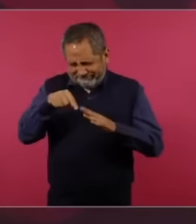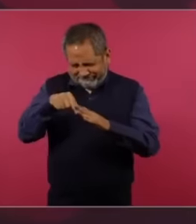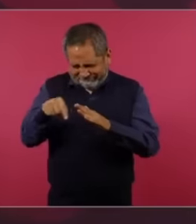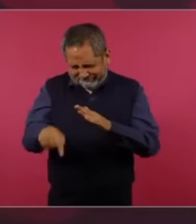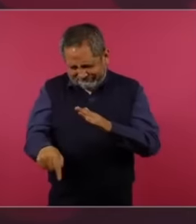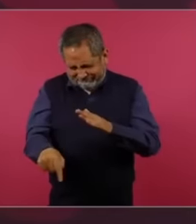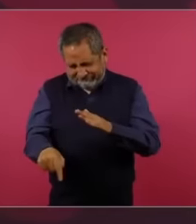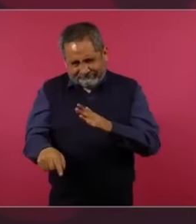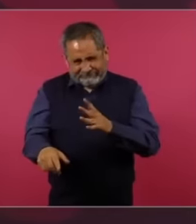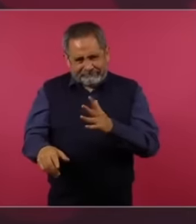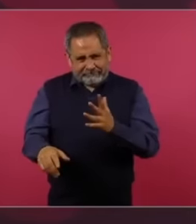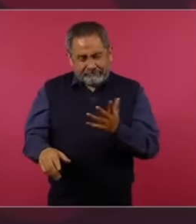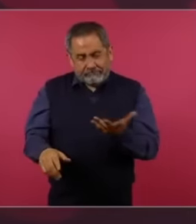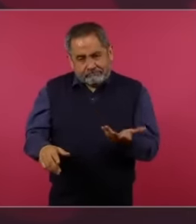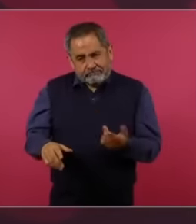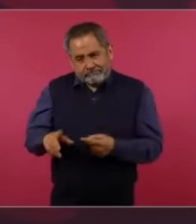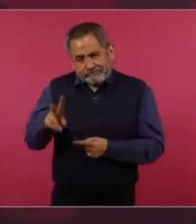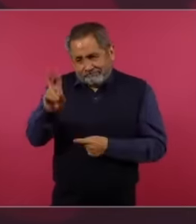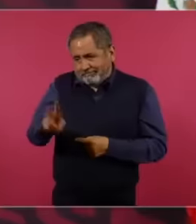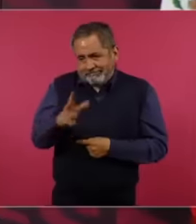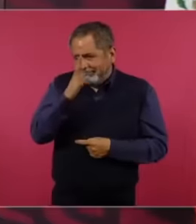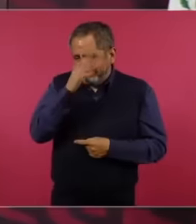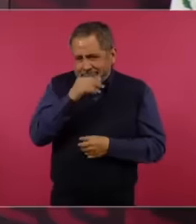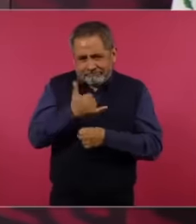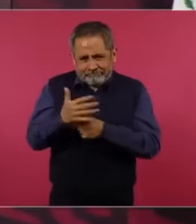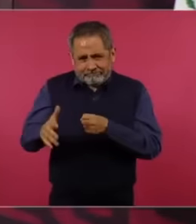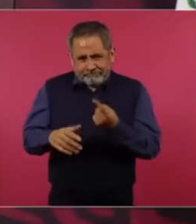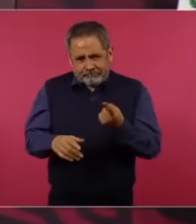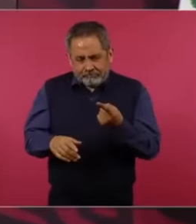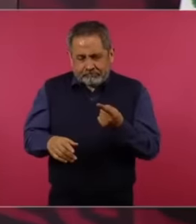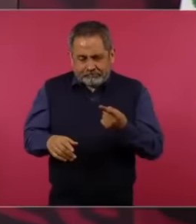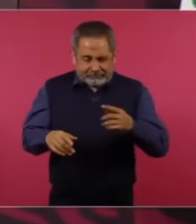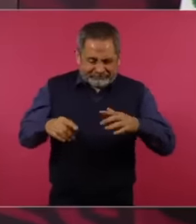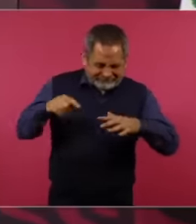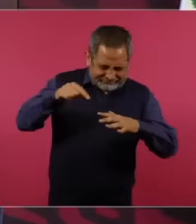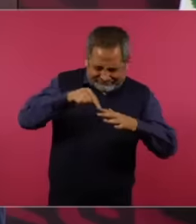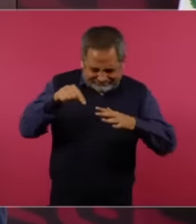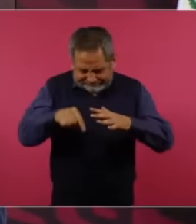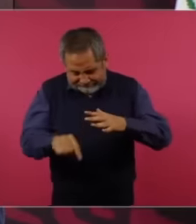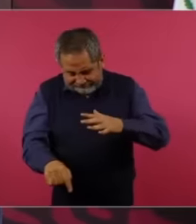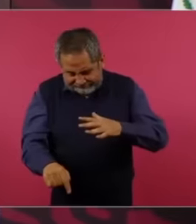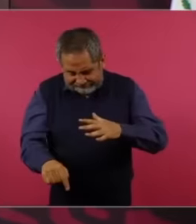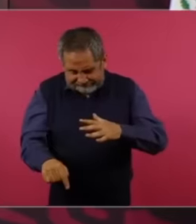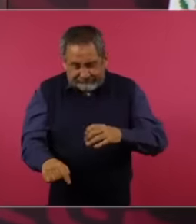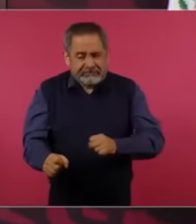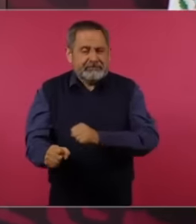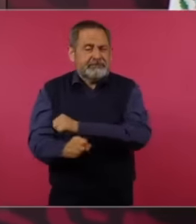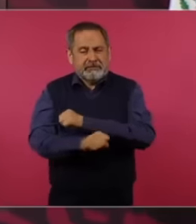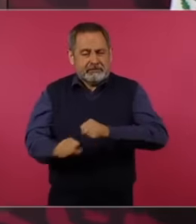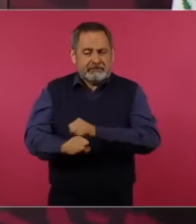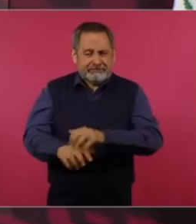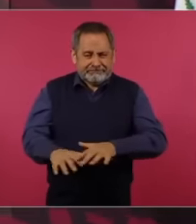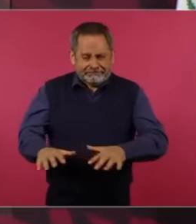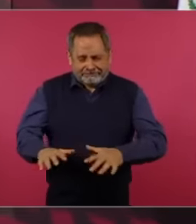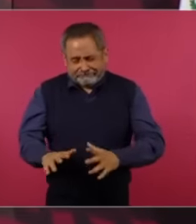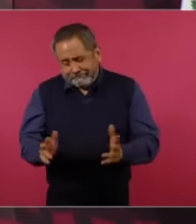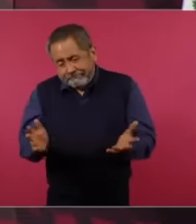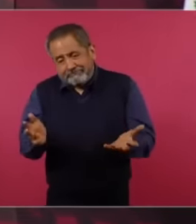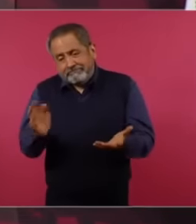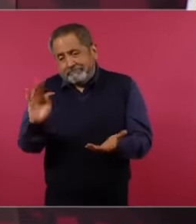podía ser cierto el que, y además no lo descartamos, lo de la explosión.